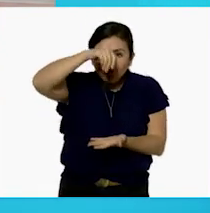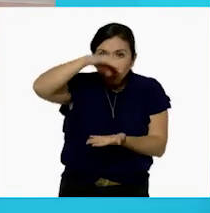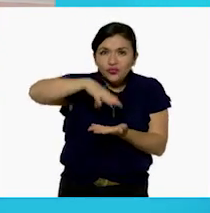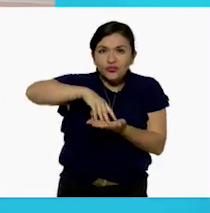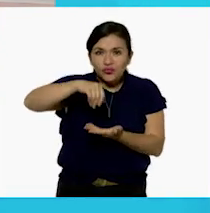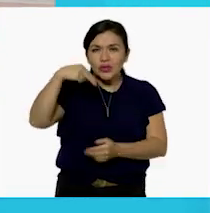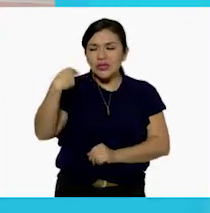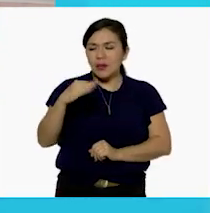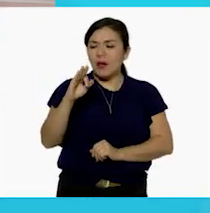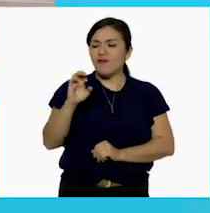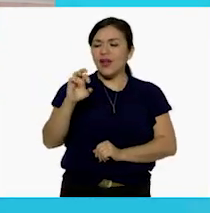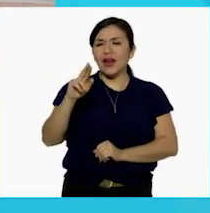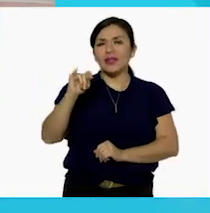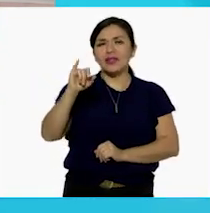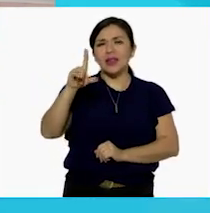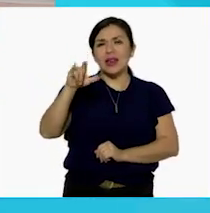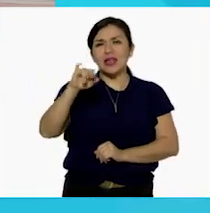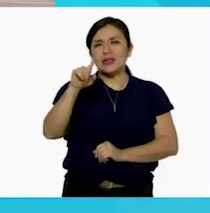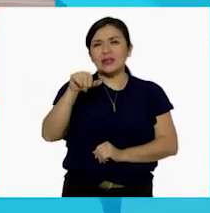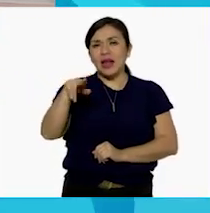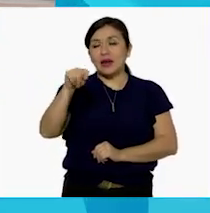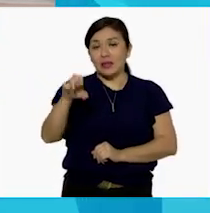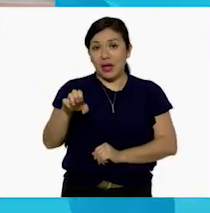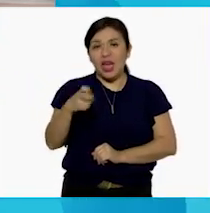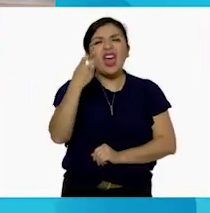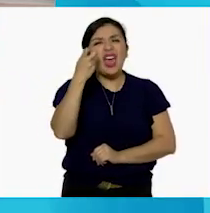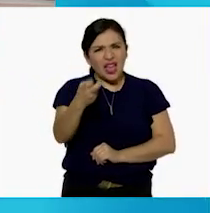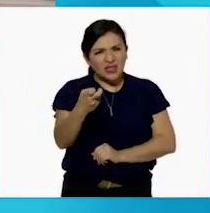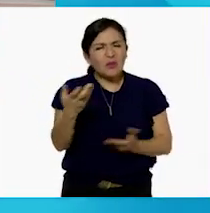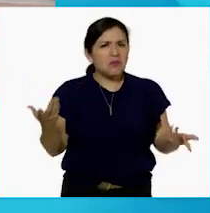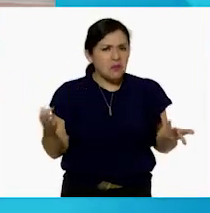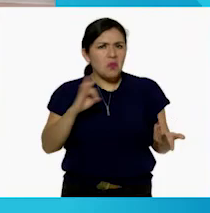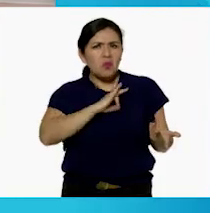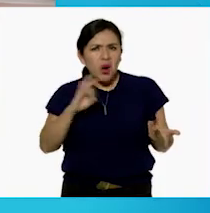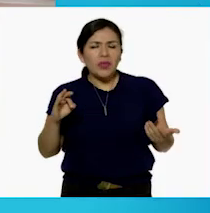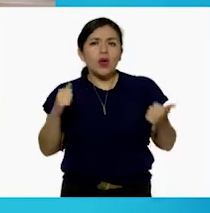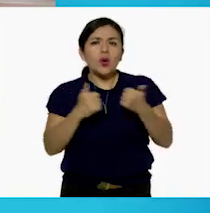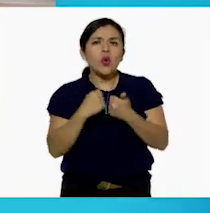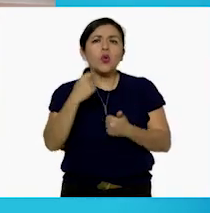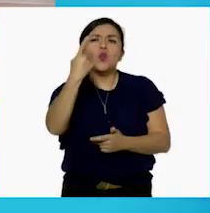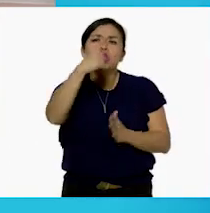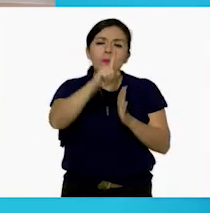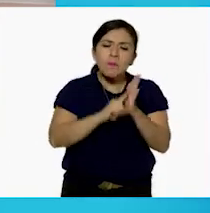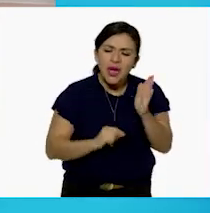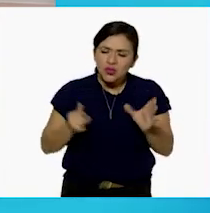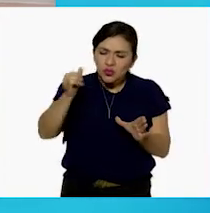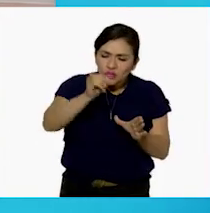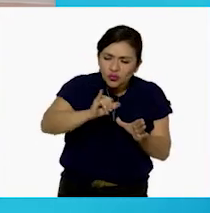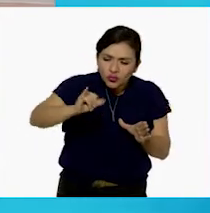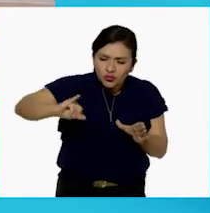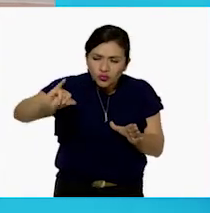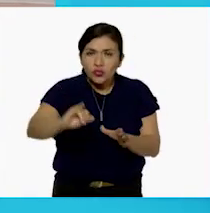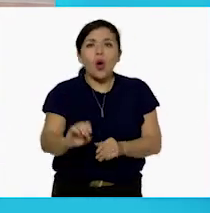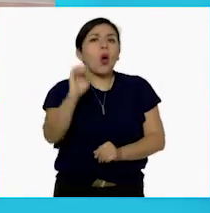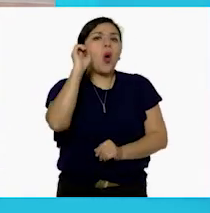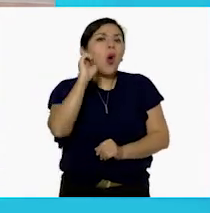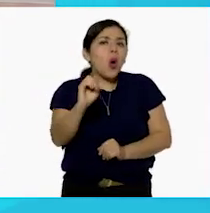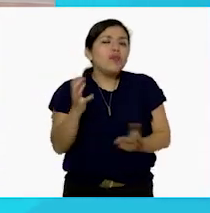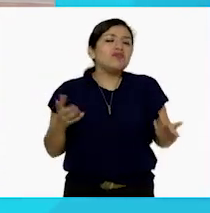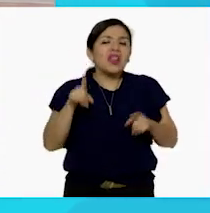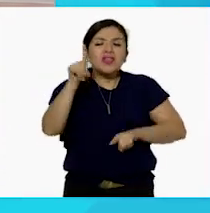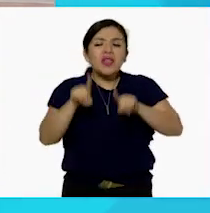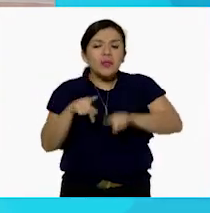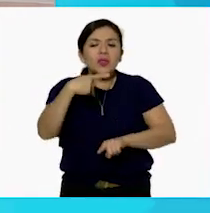es necesario. Esta aplicación puede ser una vez al mes o dependiendo del tipo